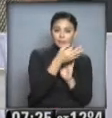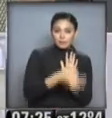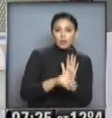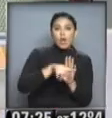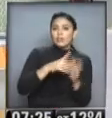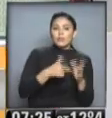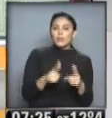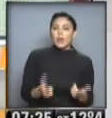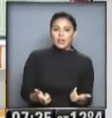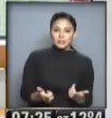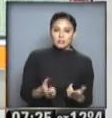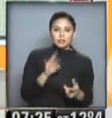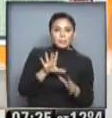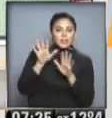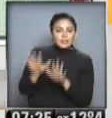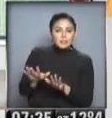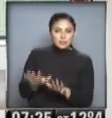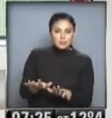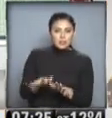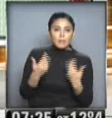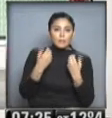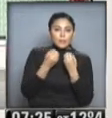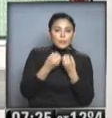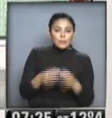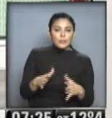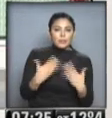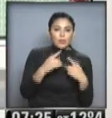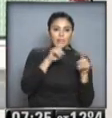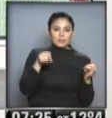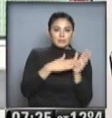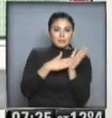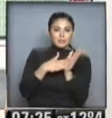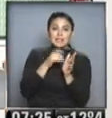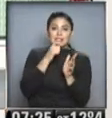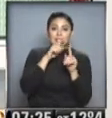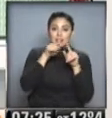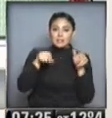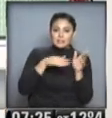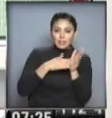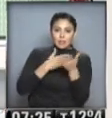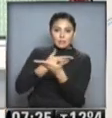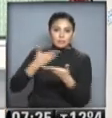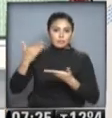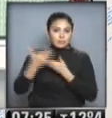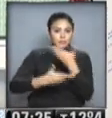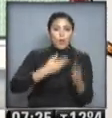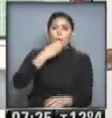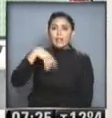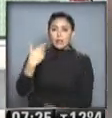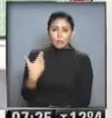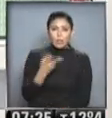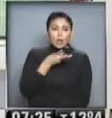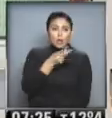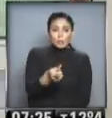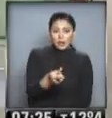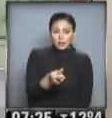se vayan a poner en circulación los SEDIN. Una vez que estos SEDIN empiecen a circular, cualquiera puede ir y comprarlos en el